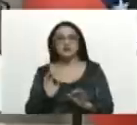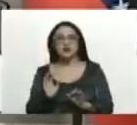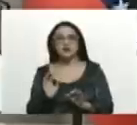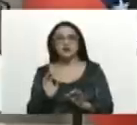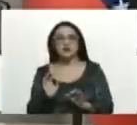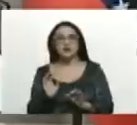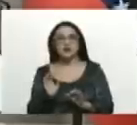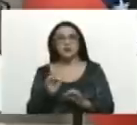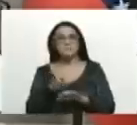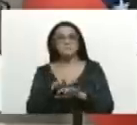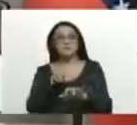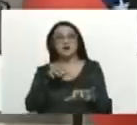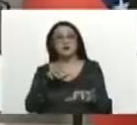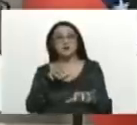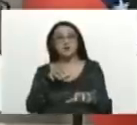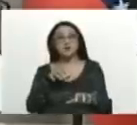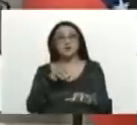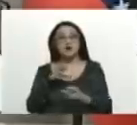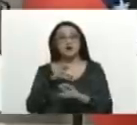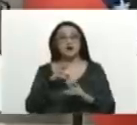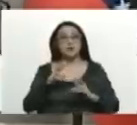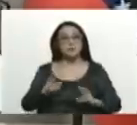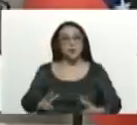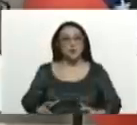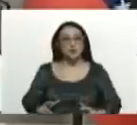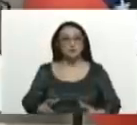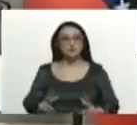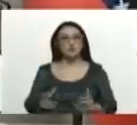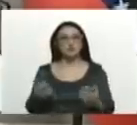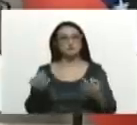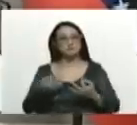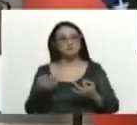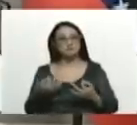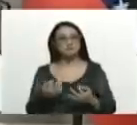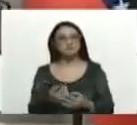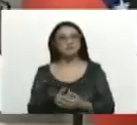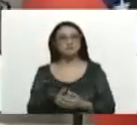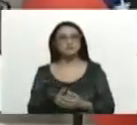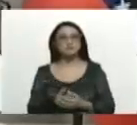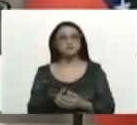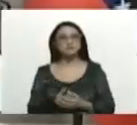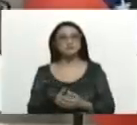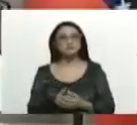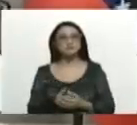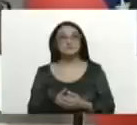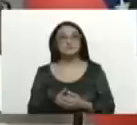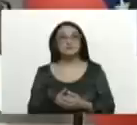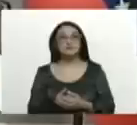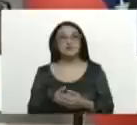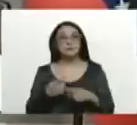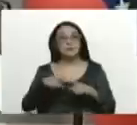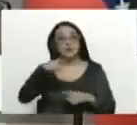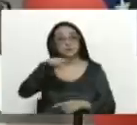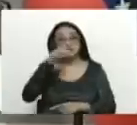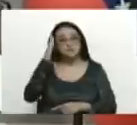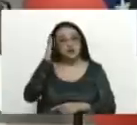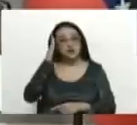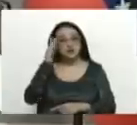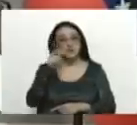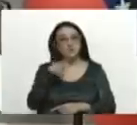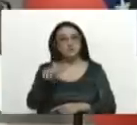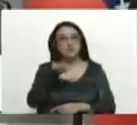para la gran mayoría de de reposo necesario obviamente sin embargo como bien sabe el pueblo de